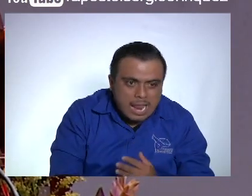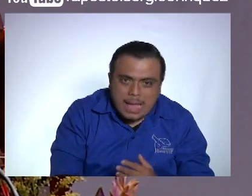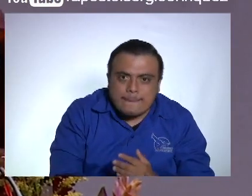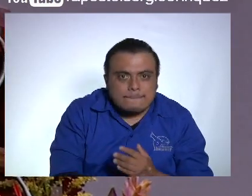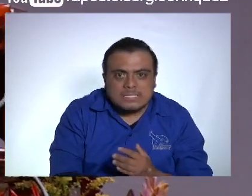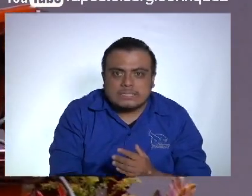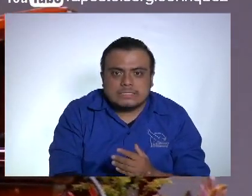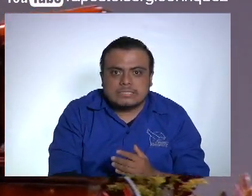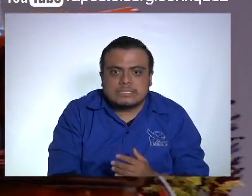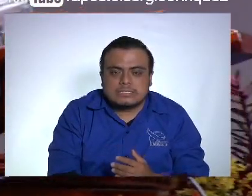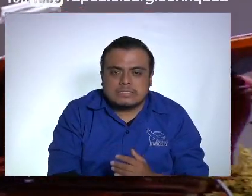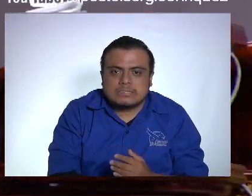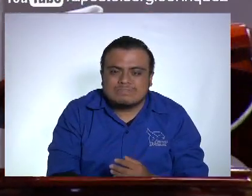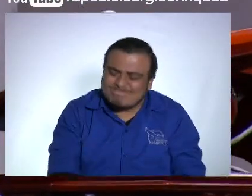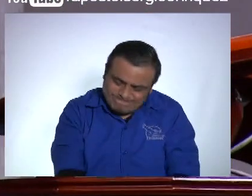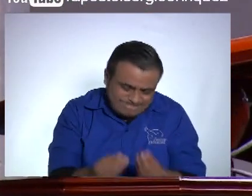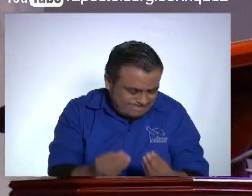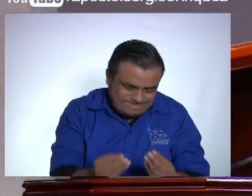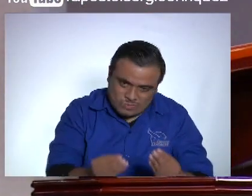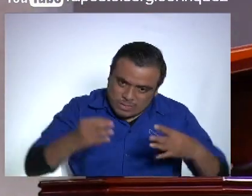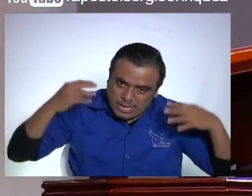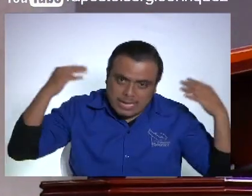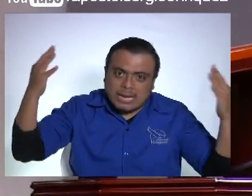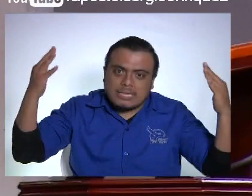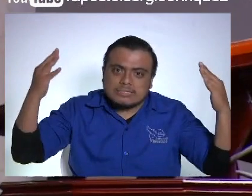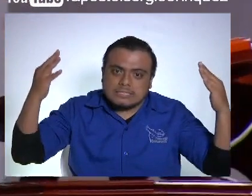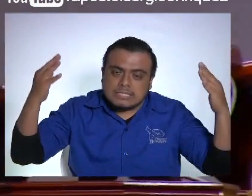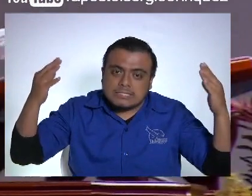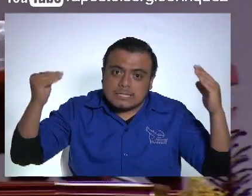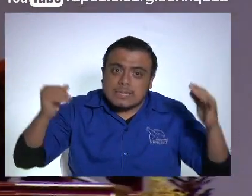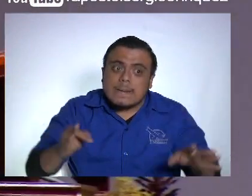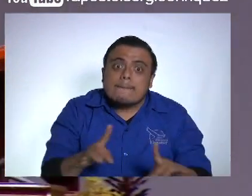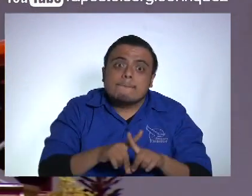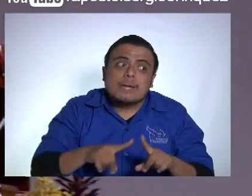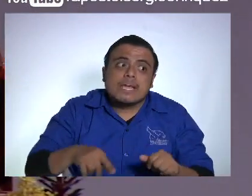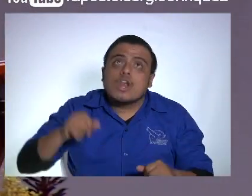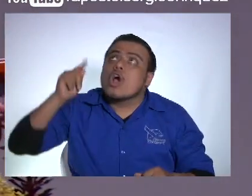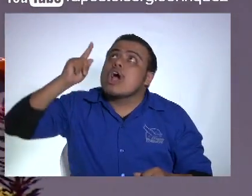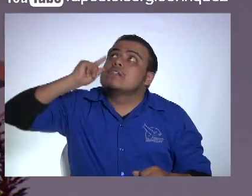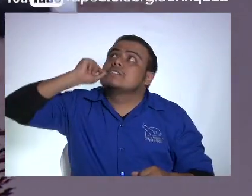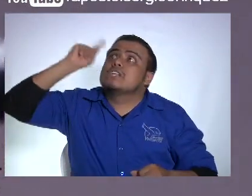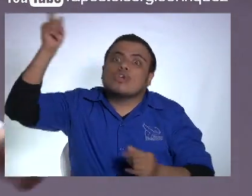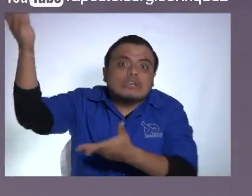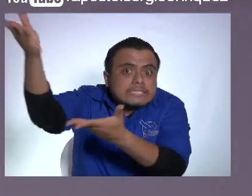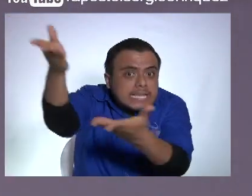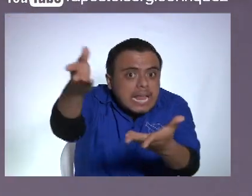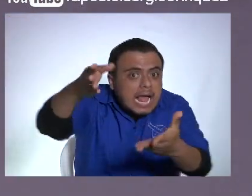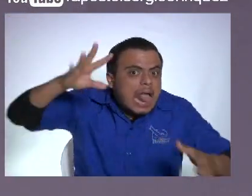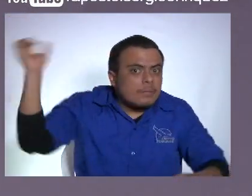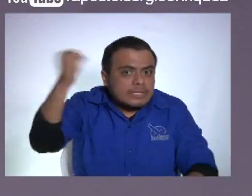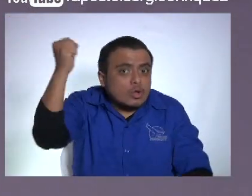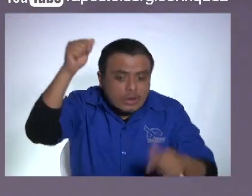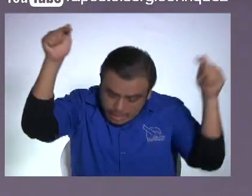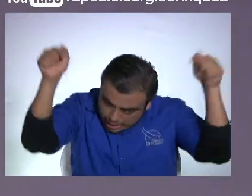bicicleta, pinchada o como sea, hermano, el Señor viene a darte victoria esta